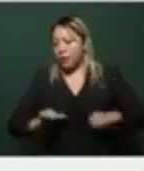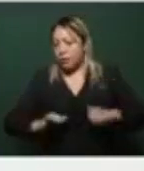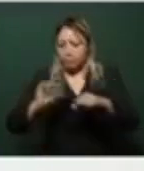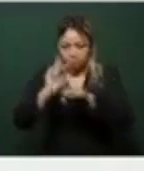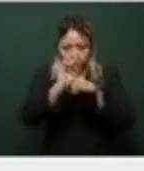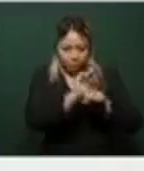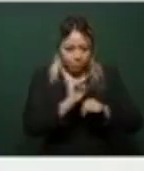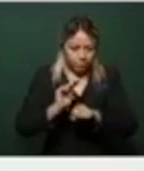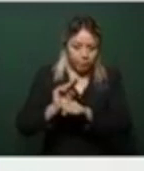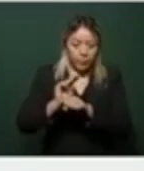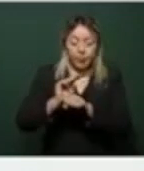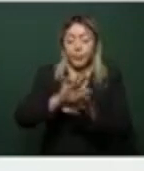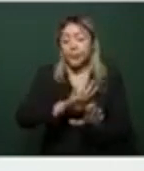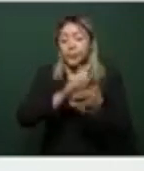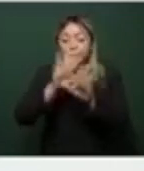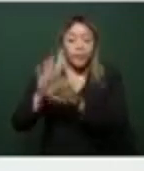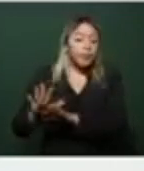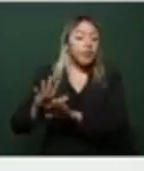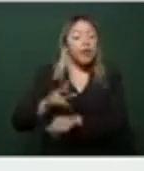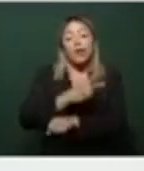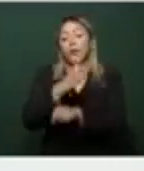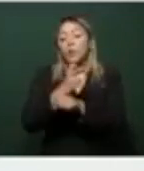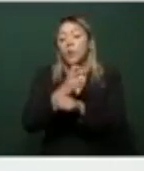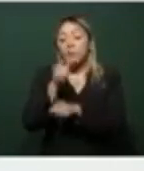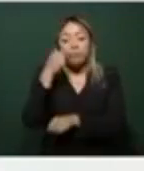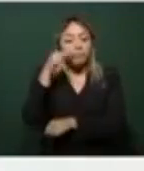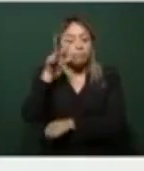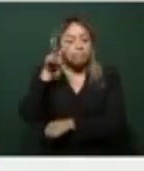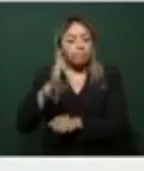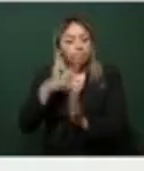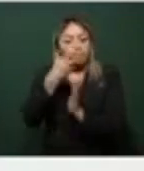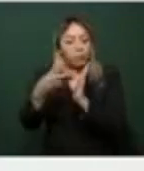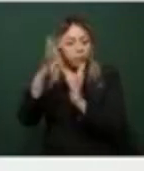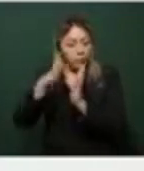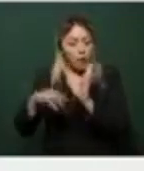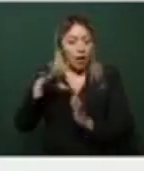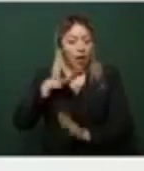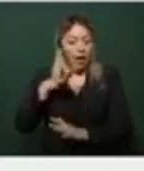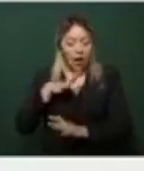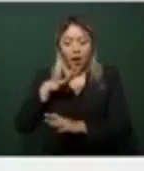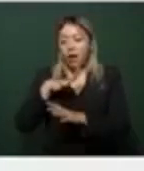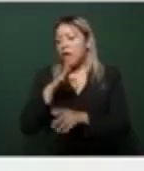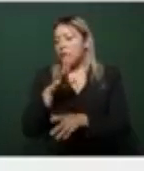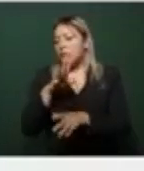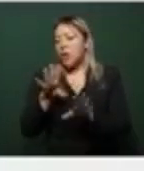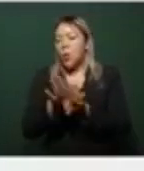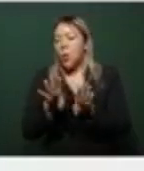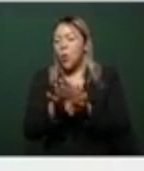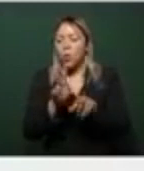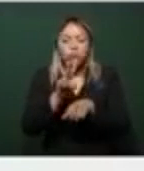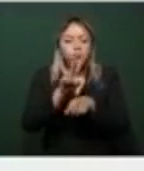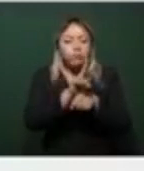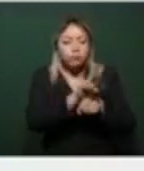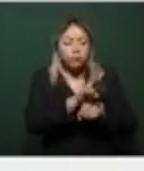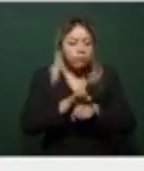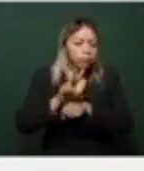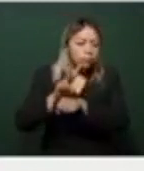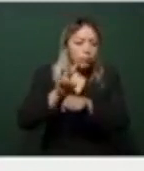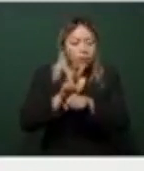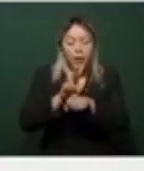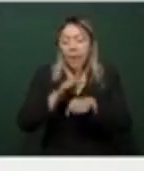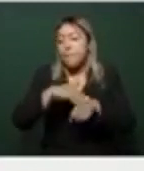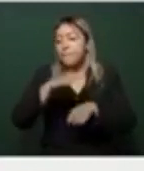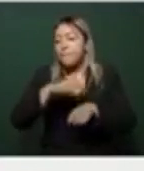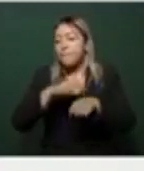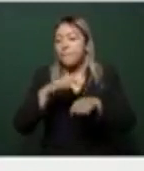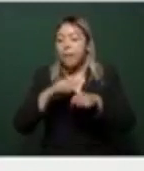Aquí enseguida vemos el cuadro donde está dando seguridad personal a lo que es principalmente ductos